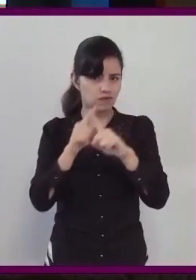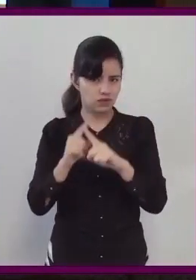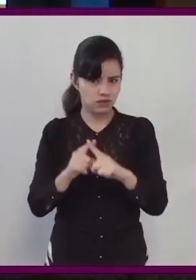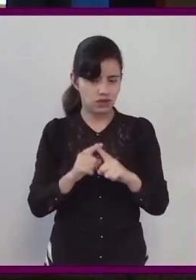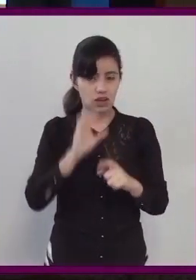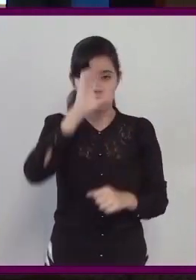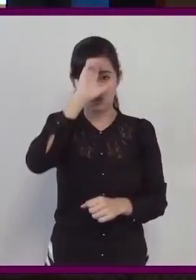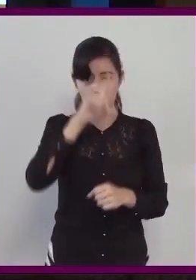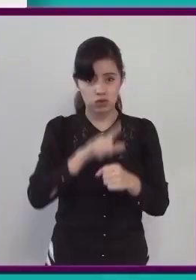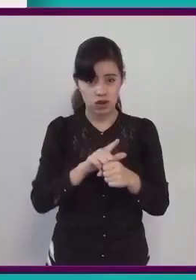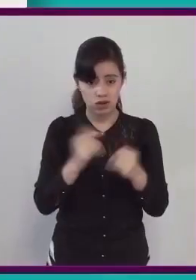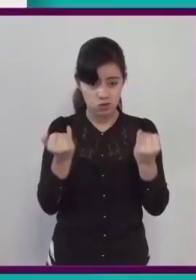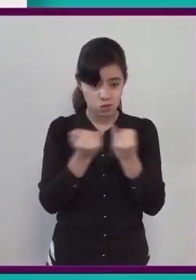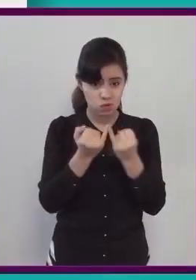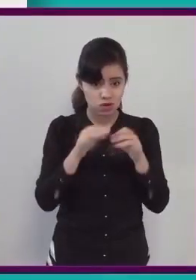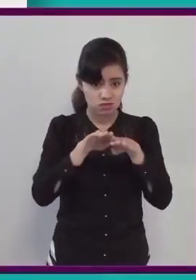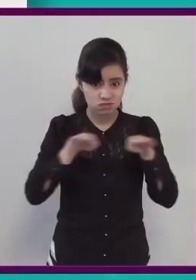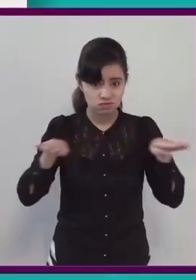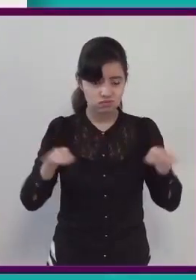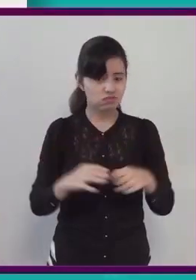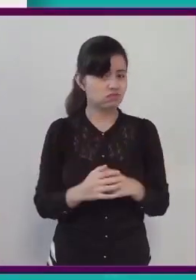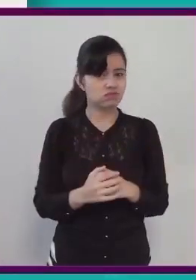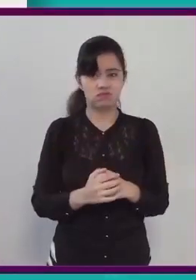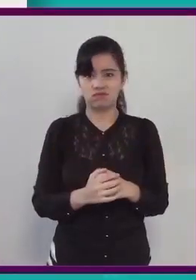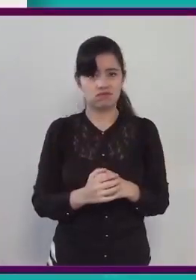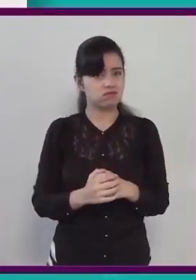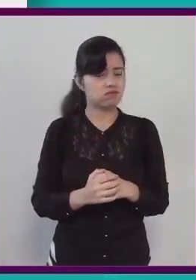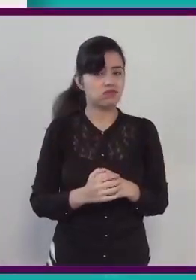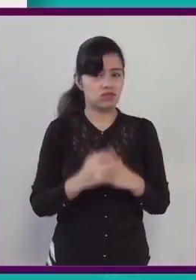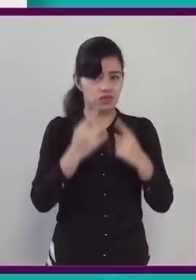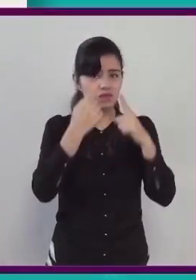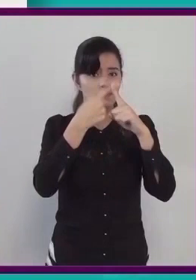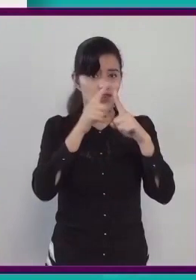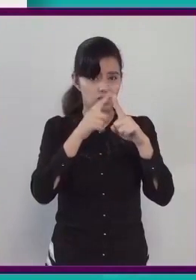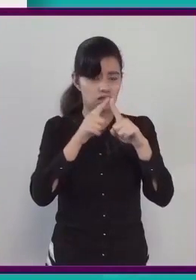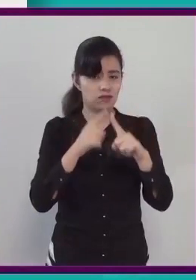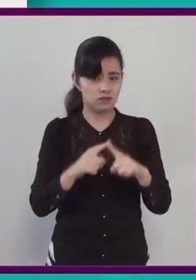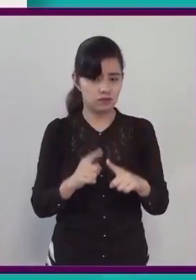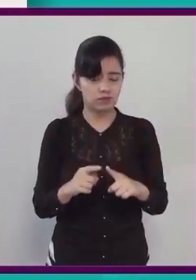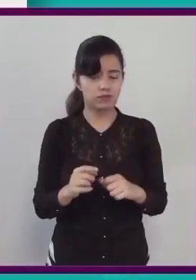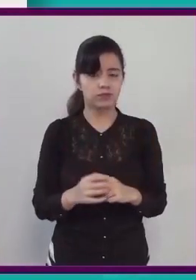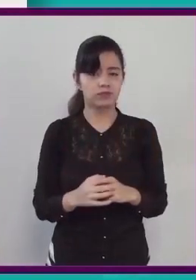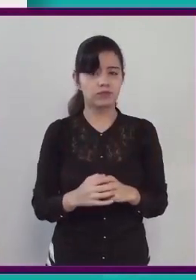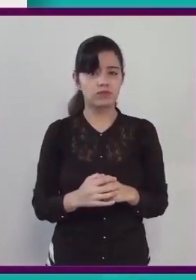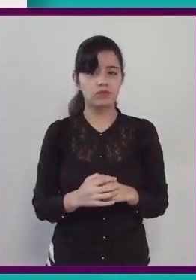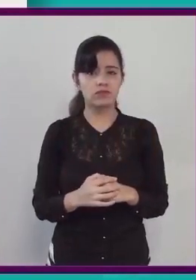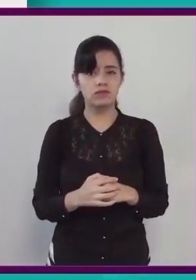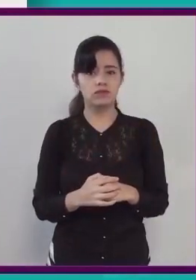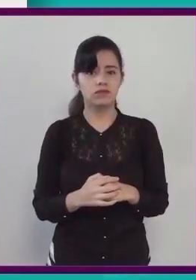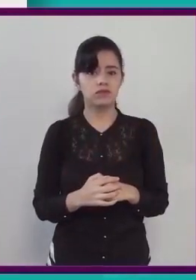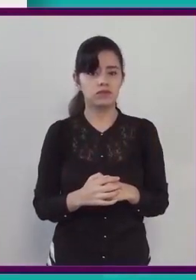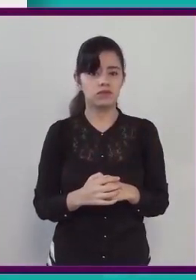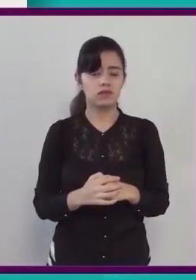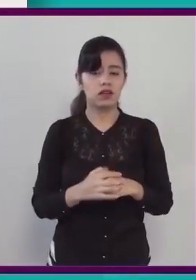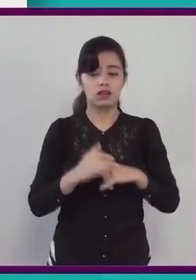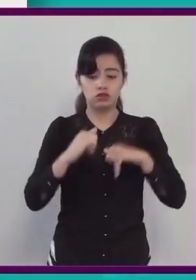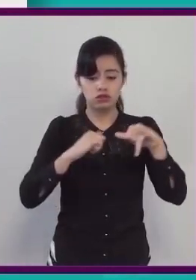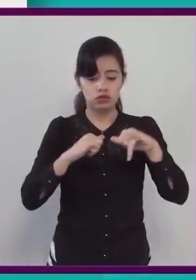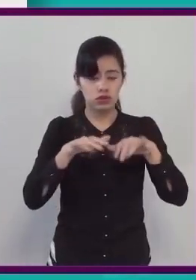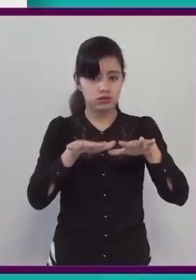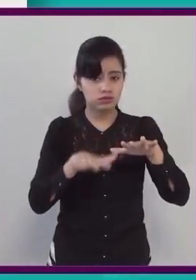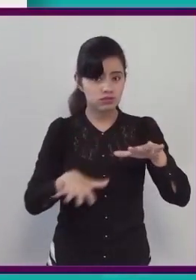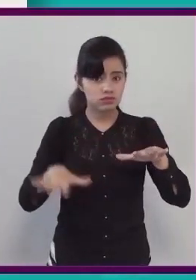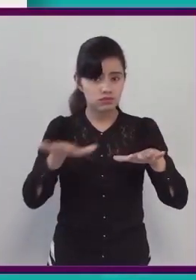Lingüísticamente no tienen nada que ver, nada en común, son de grupos lingüísticos completamente diferentes, ¿no?